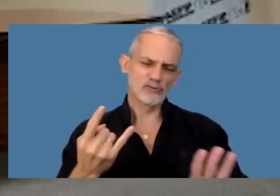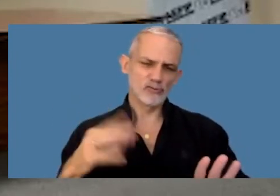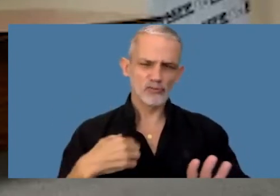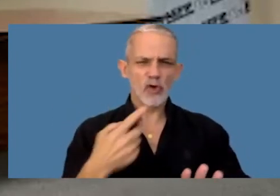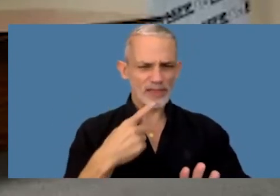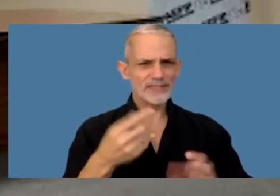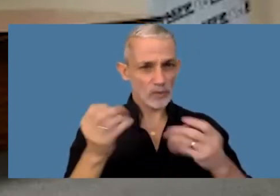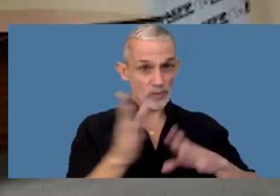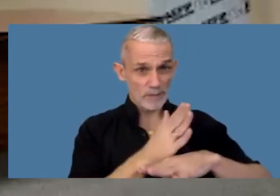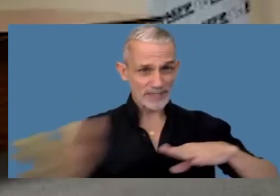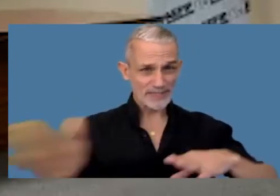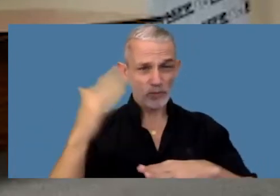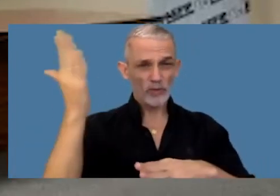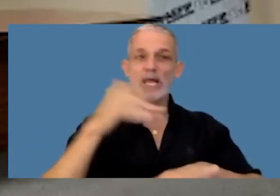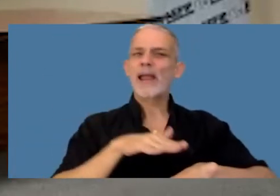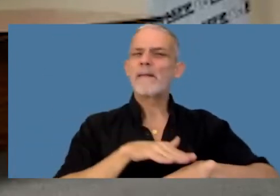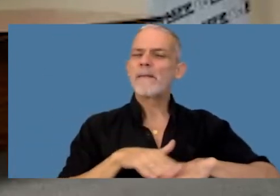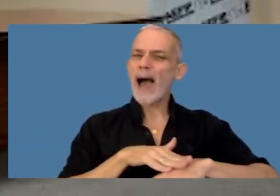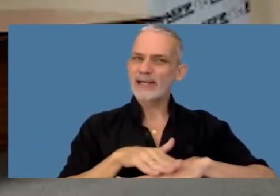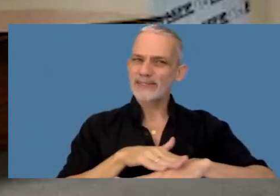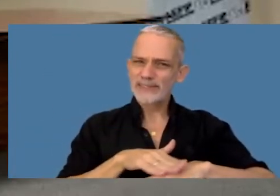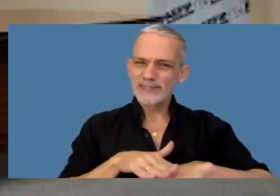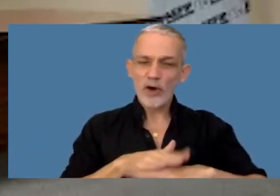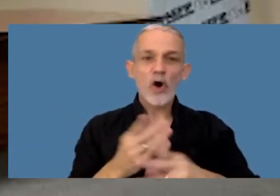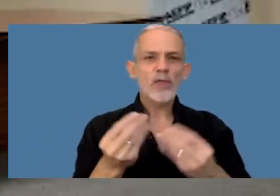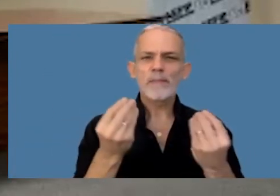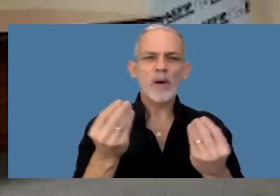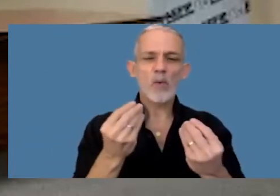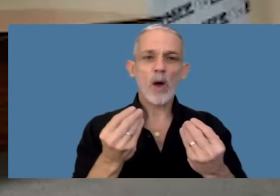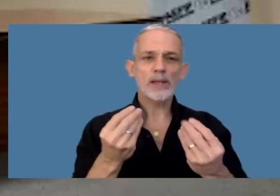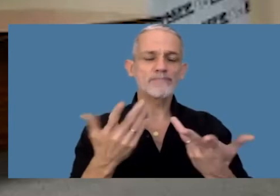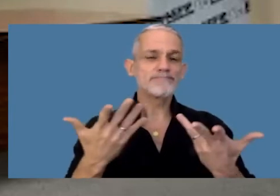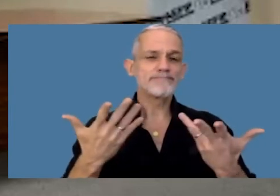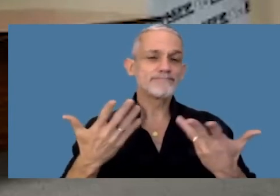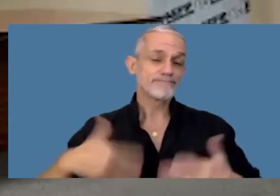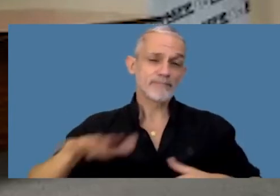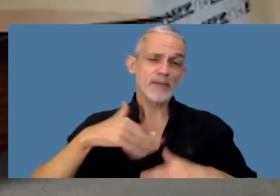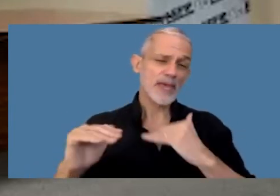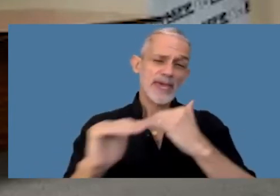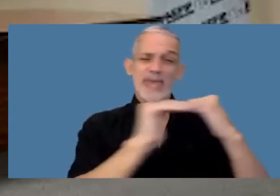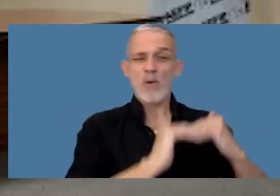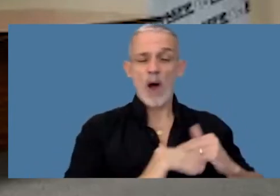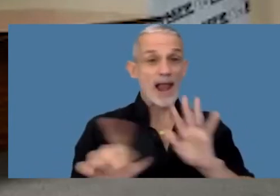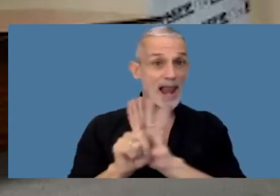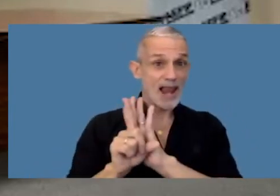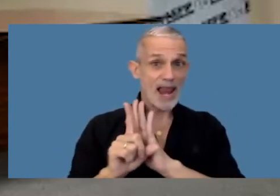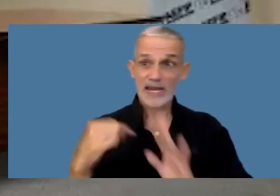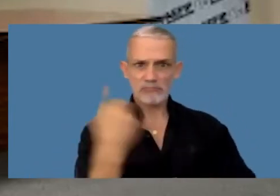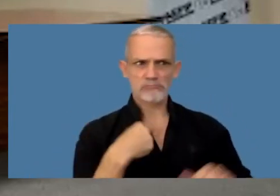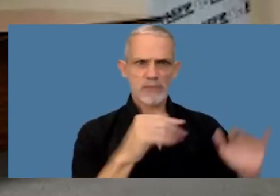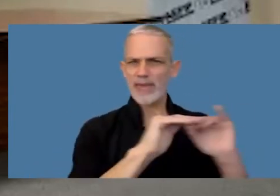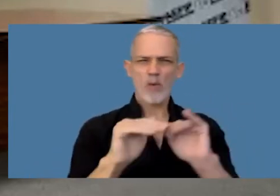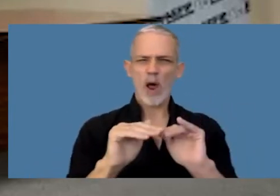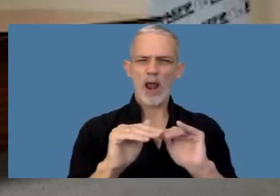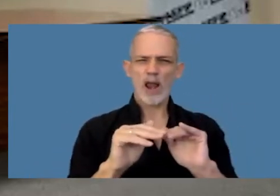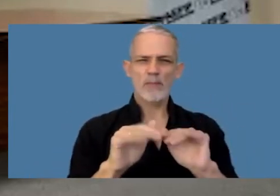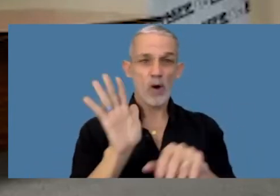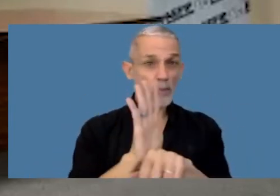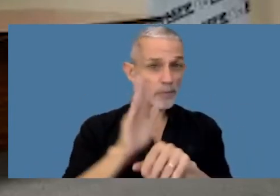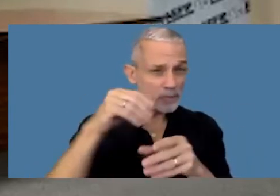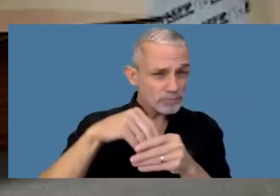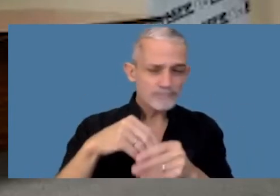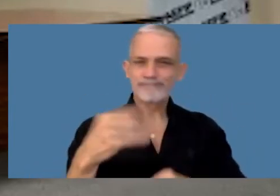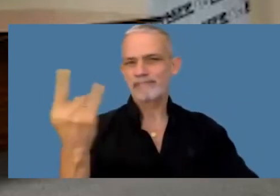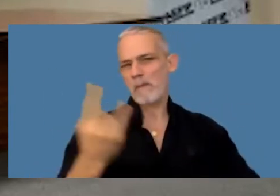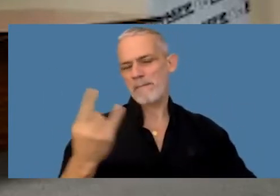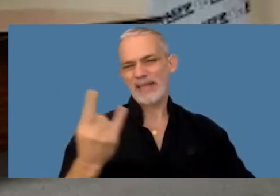¿no? Esta es la base, digamos, del principio de igualdad, somos todos iguales ante la ley, es una mentira. En la realidad